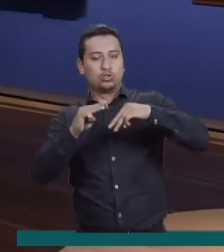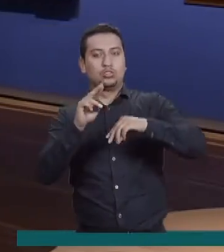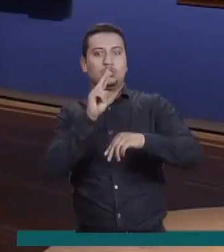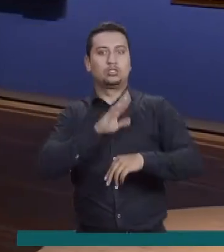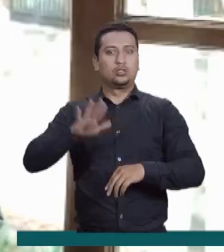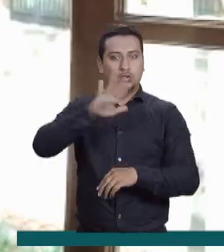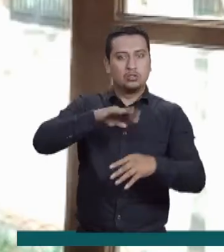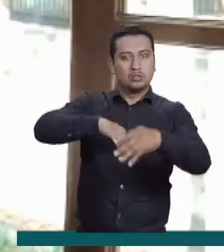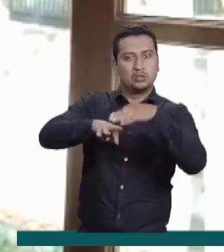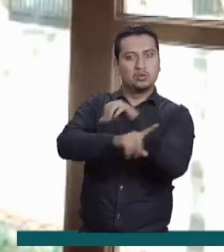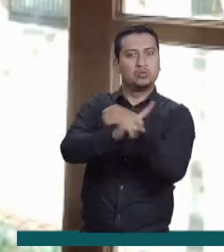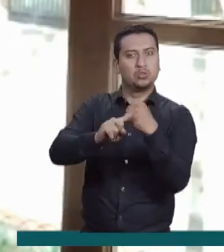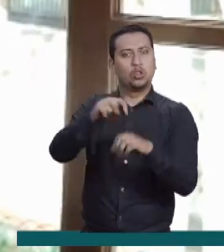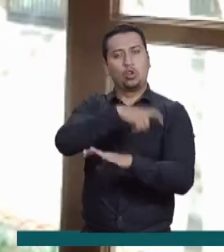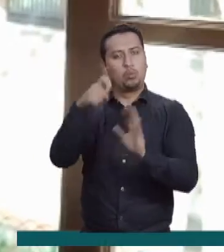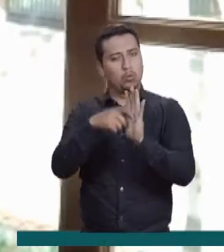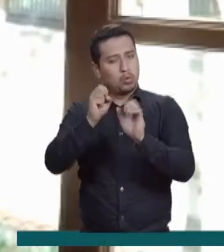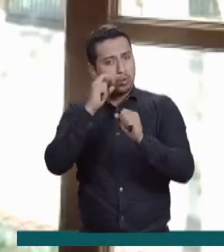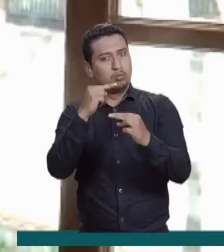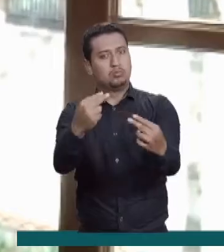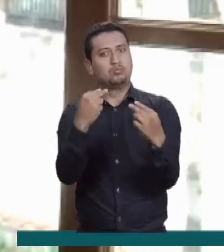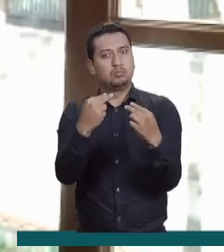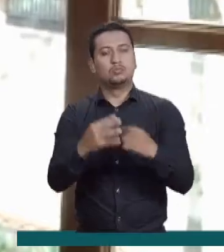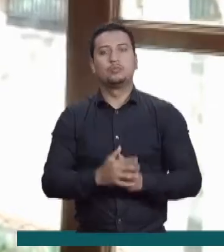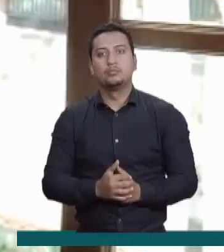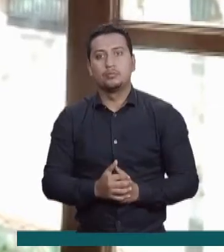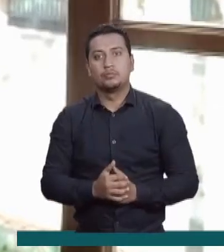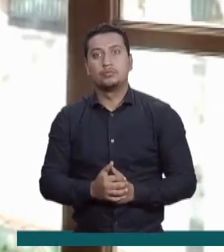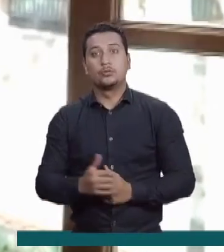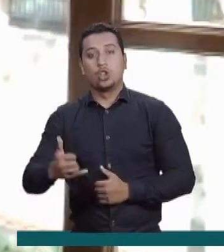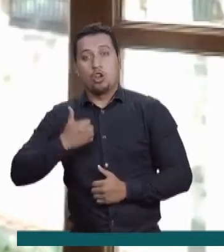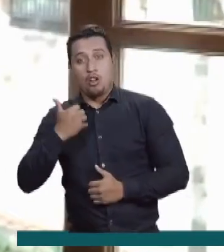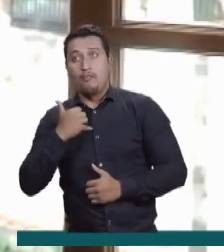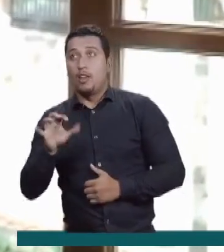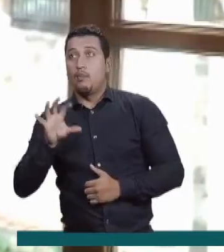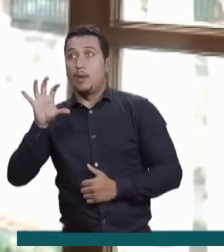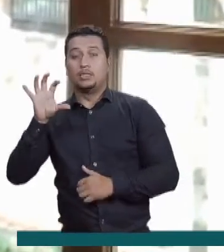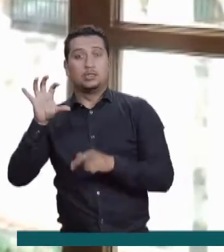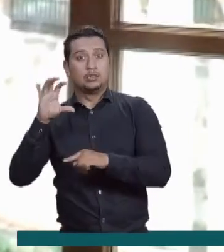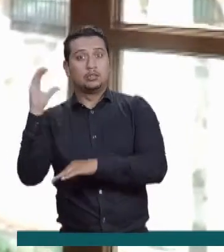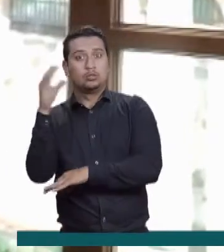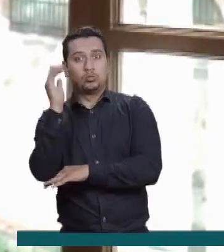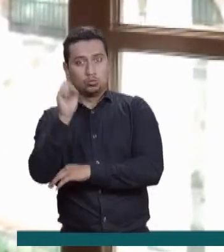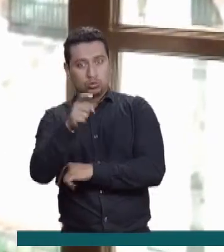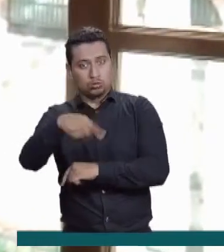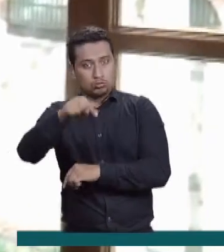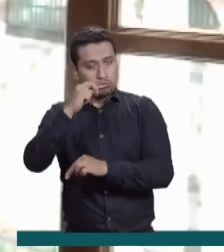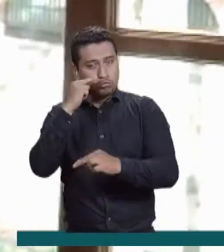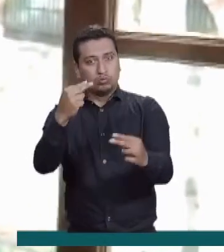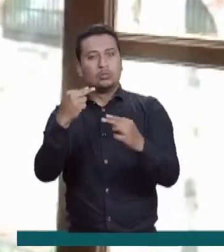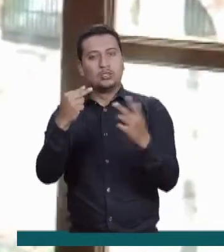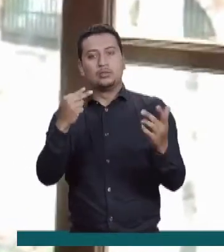Nacional. Quiero invitar a todos los jóvenes del país a que ingresen a nuestro sitio web